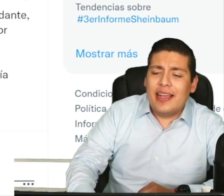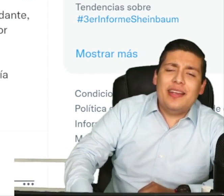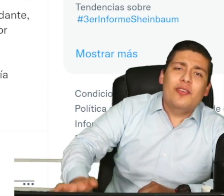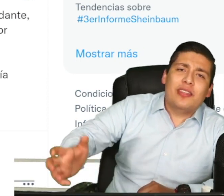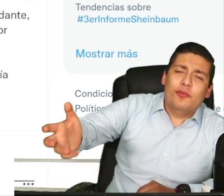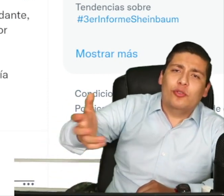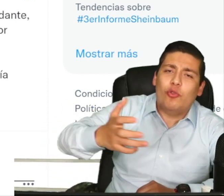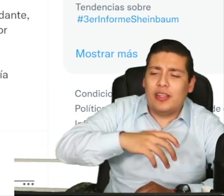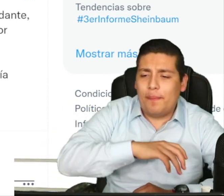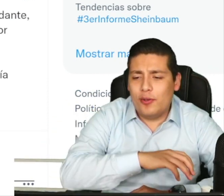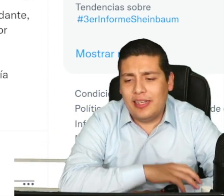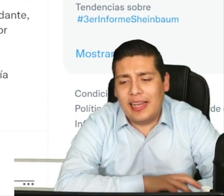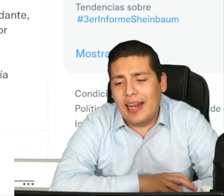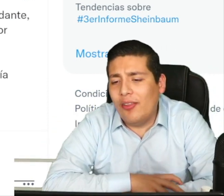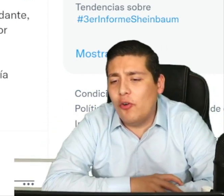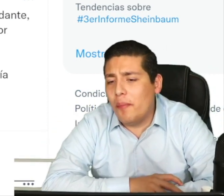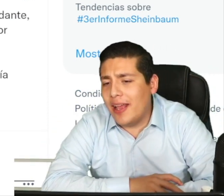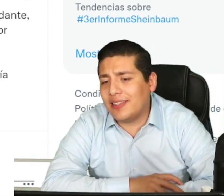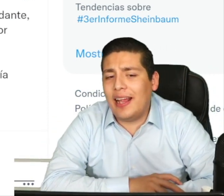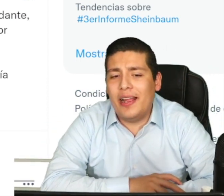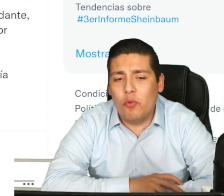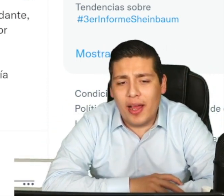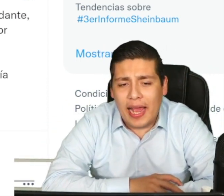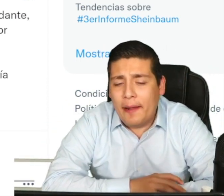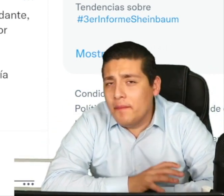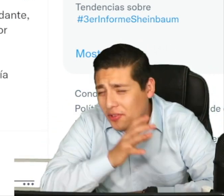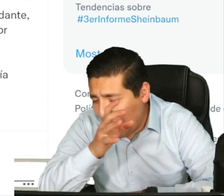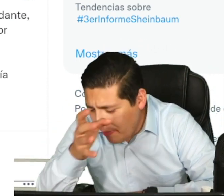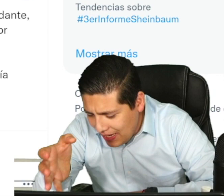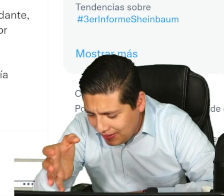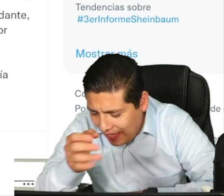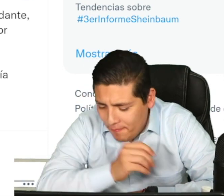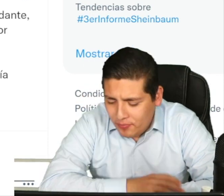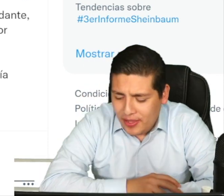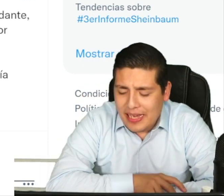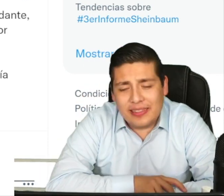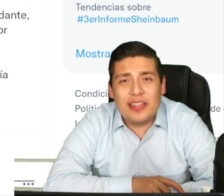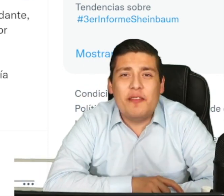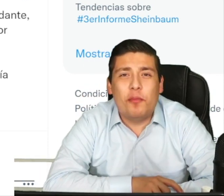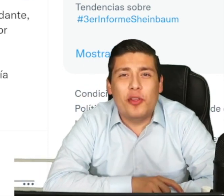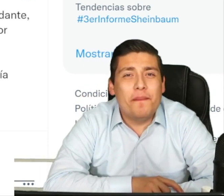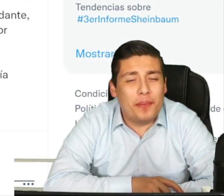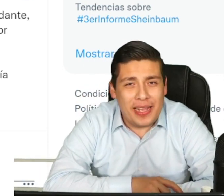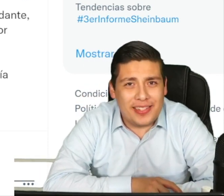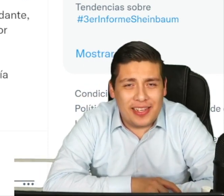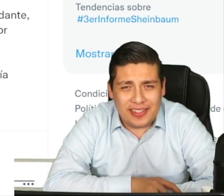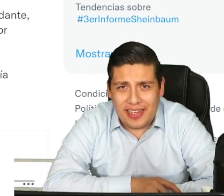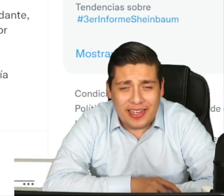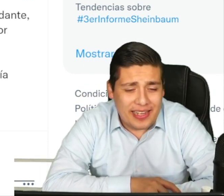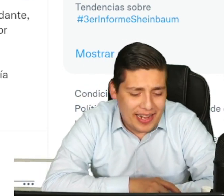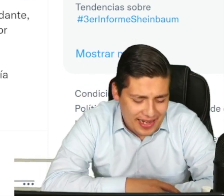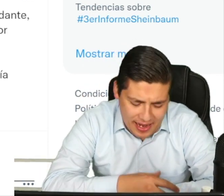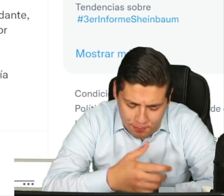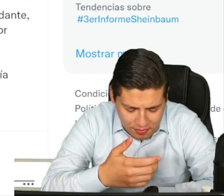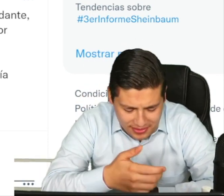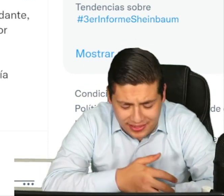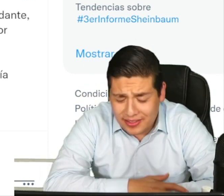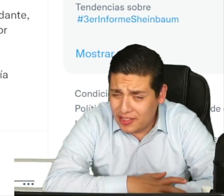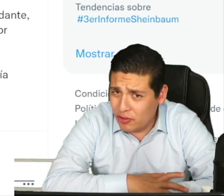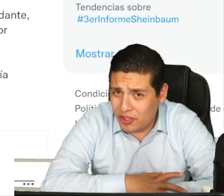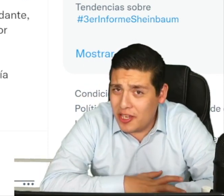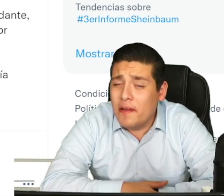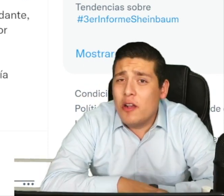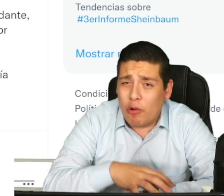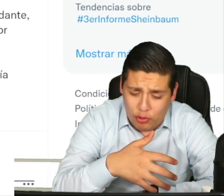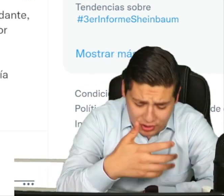Y aquí nos damos cuenta pues de qué lado masca la iguana. Ya basta de este tipo de empresas que quieren aprovecharse sí